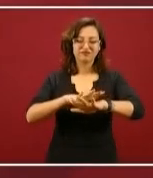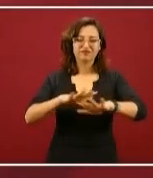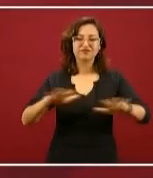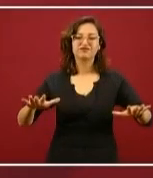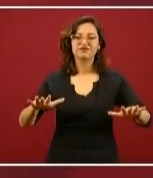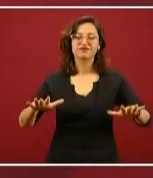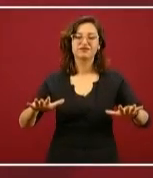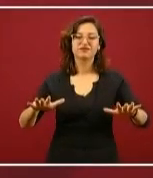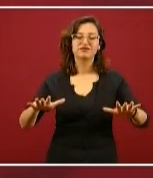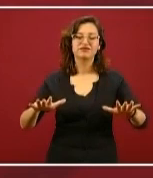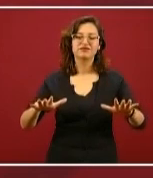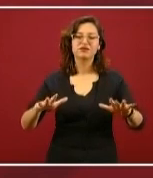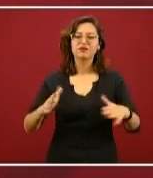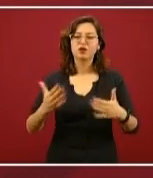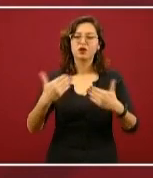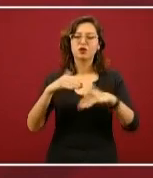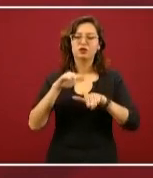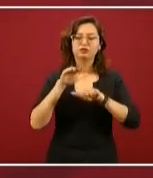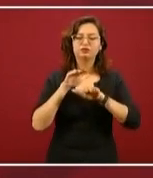sobre